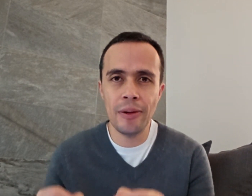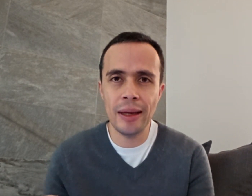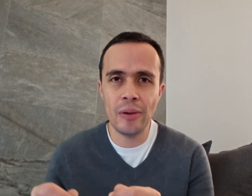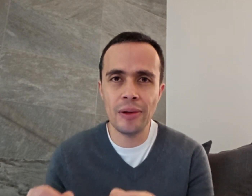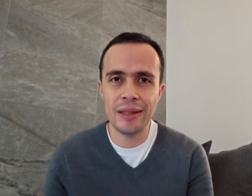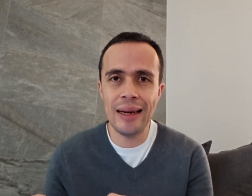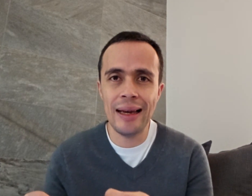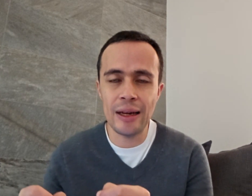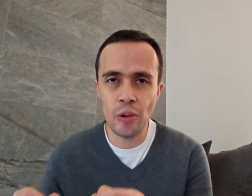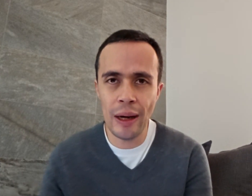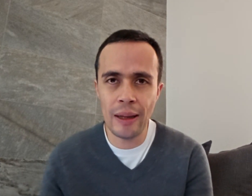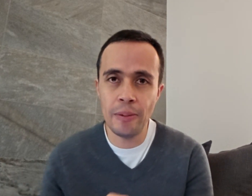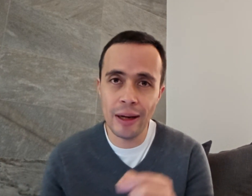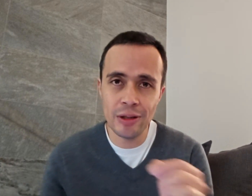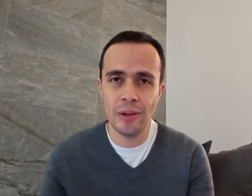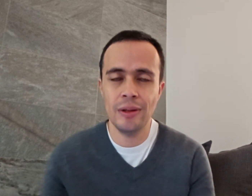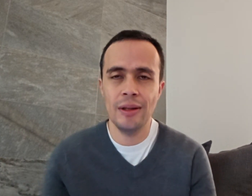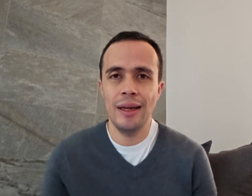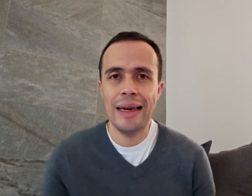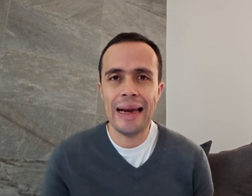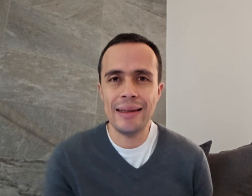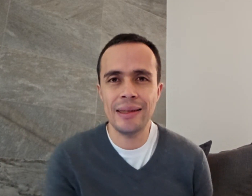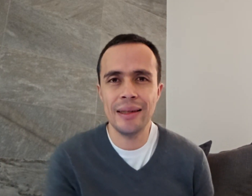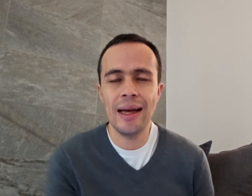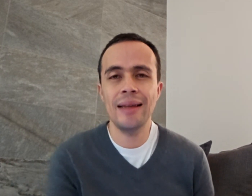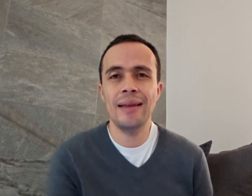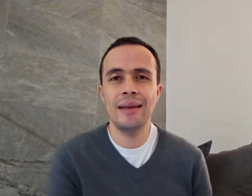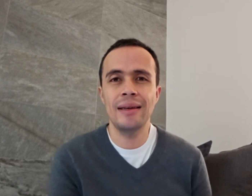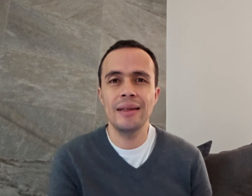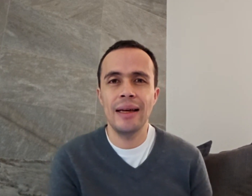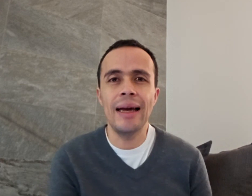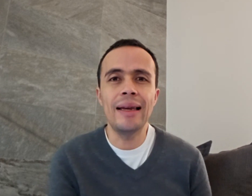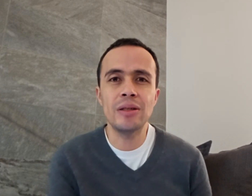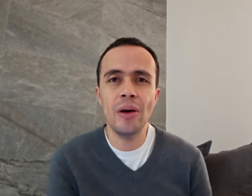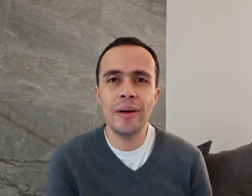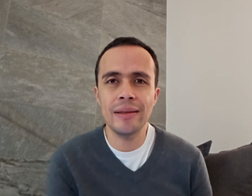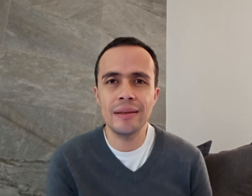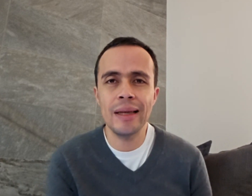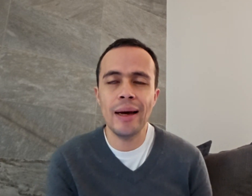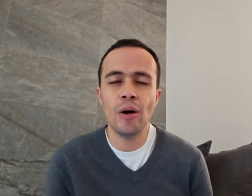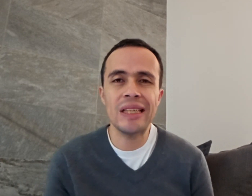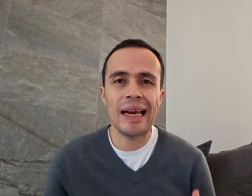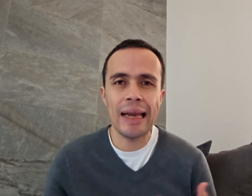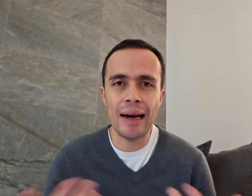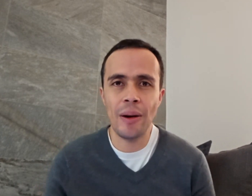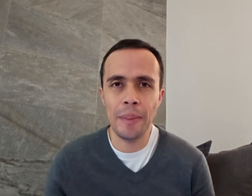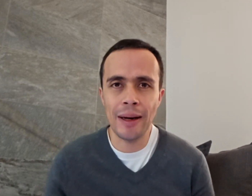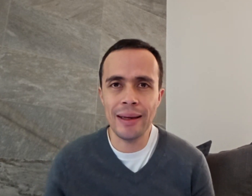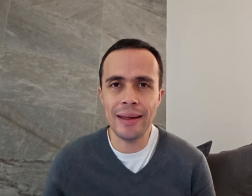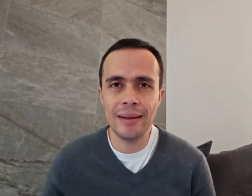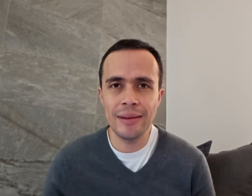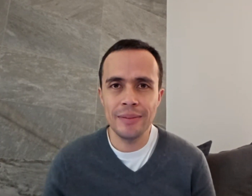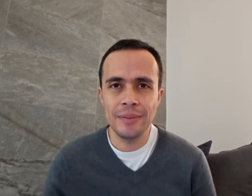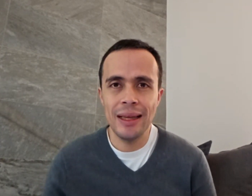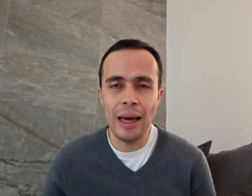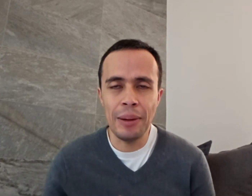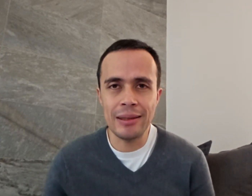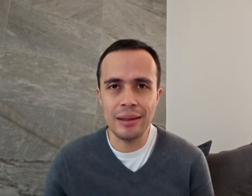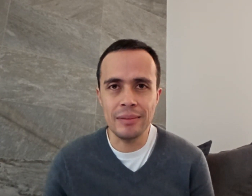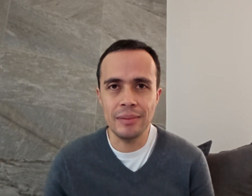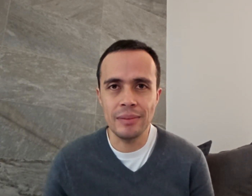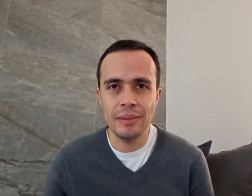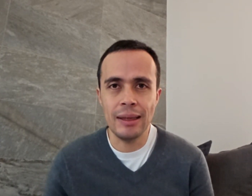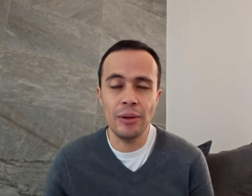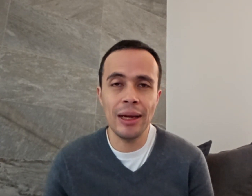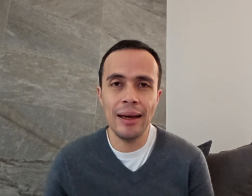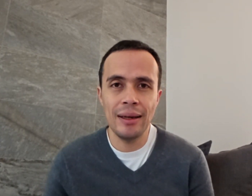precisamente el Poder Judicial actual, y por eso la necesidad de elecciones, de oxigenarlo a partir de la